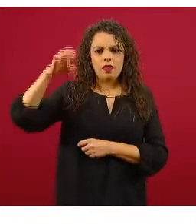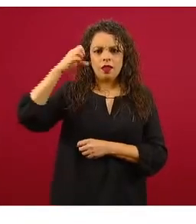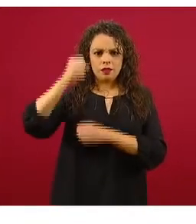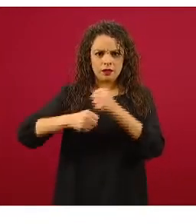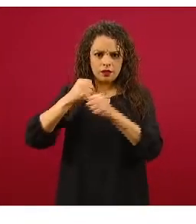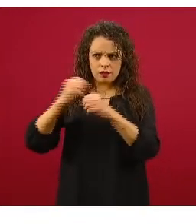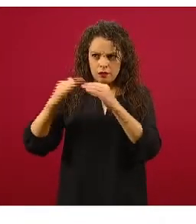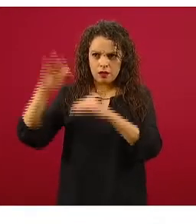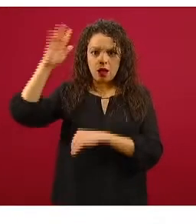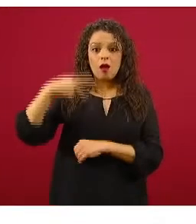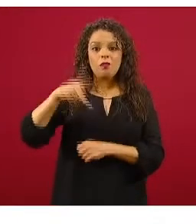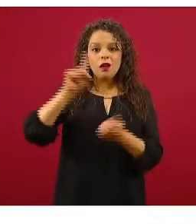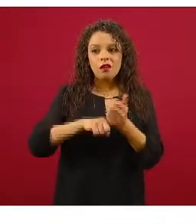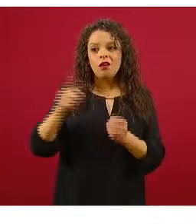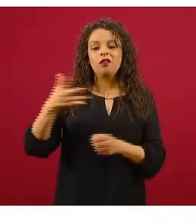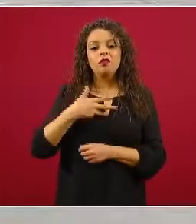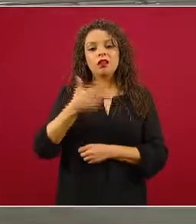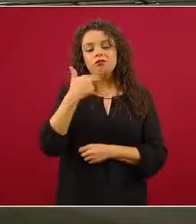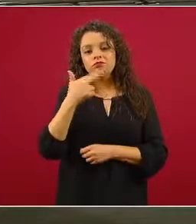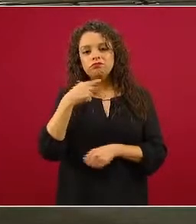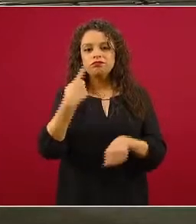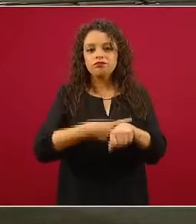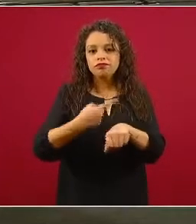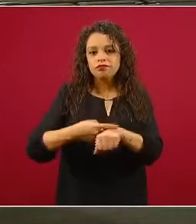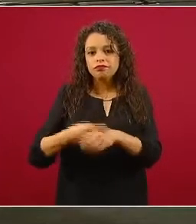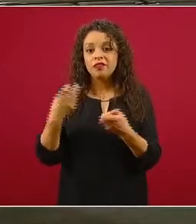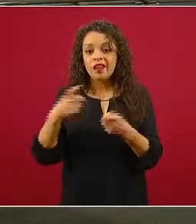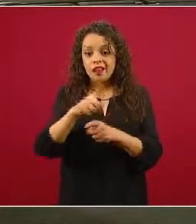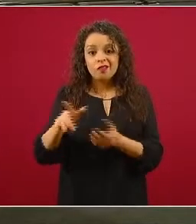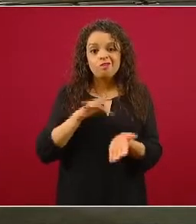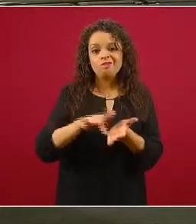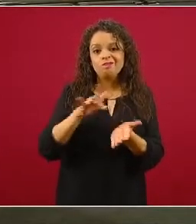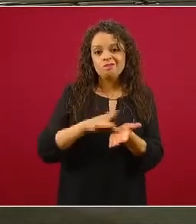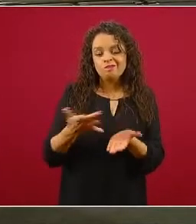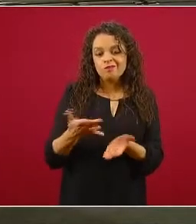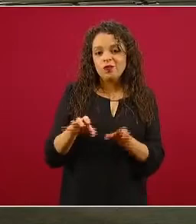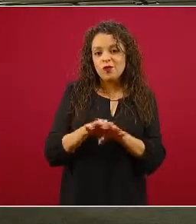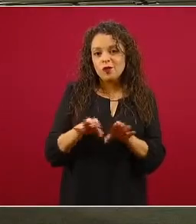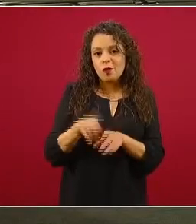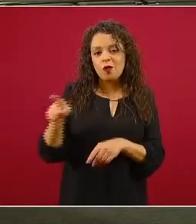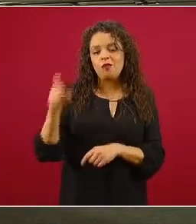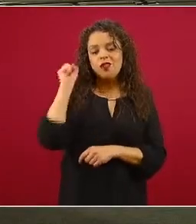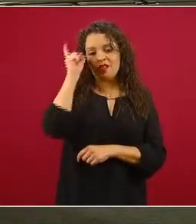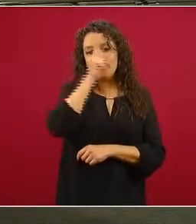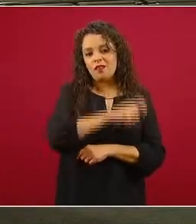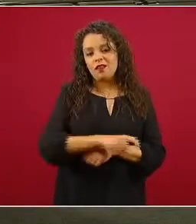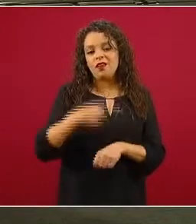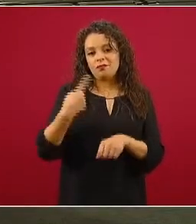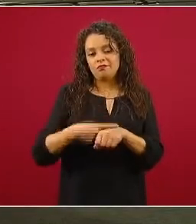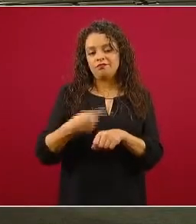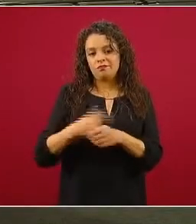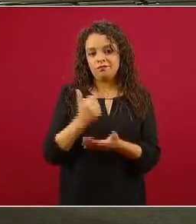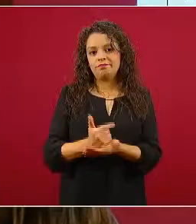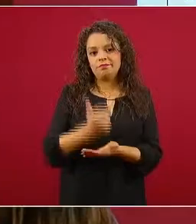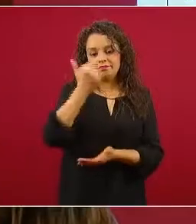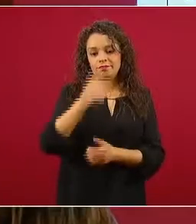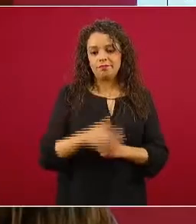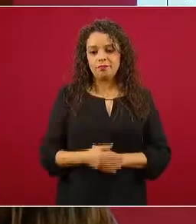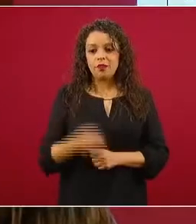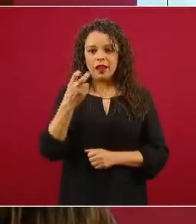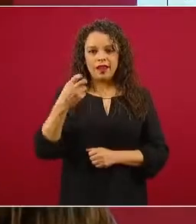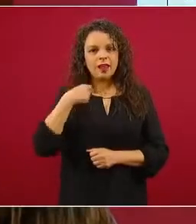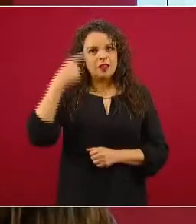suma tan fácilmente. ¿Qué es lo que hicimos con estos datos? Desarrollamos una calculadora de riesgo que